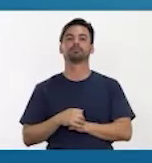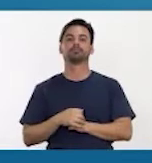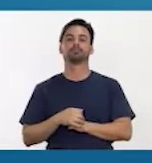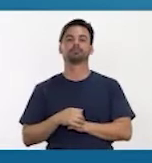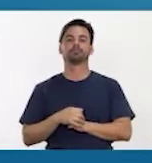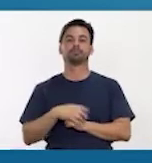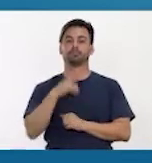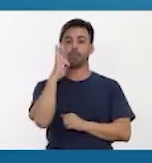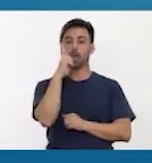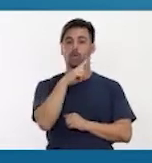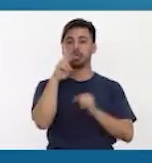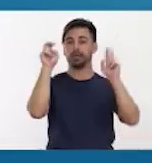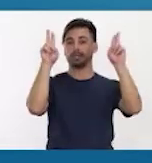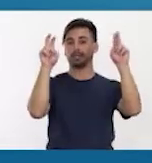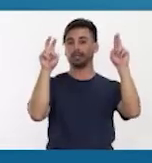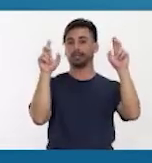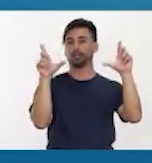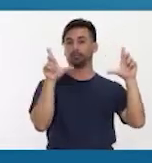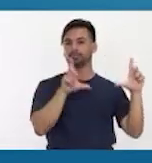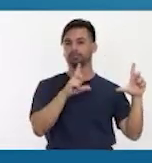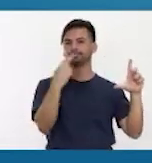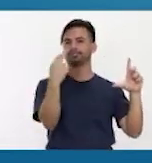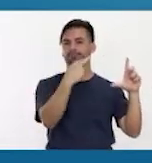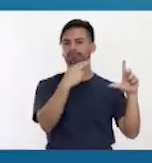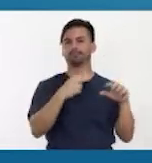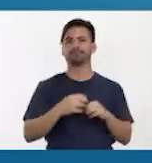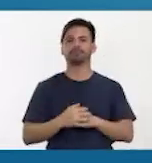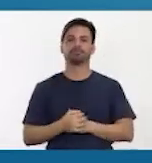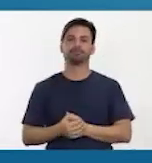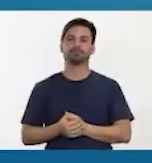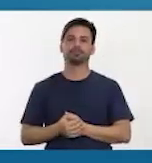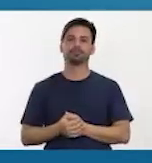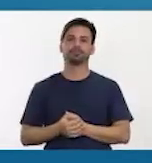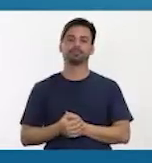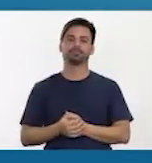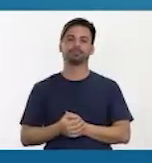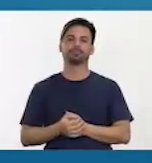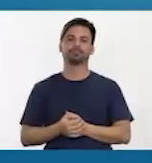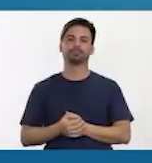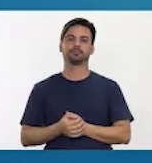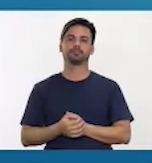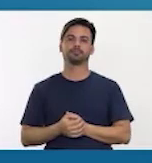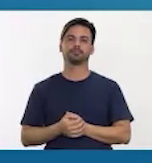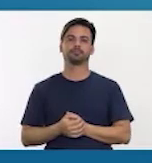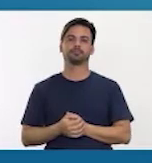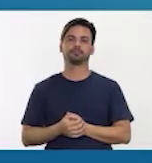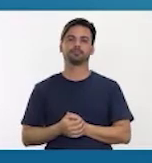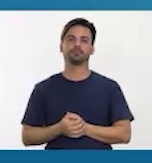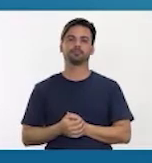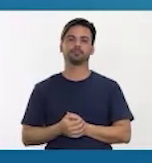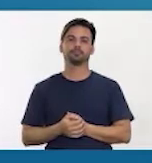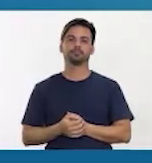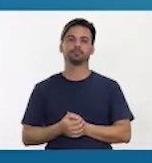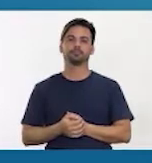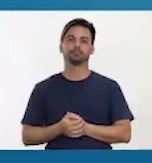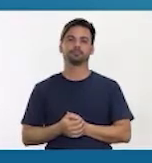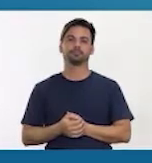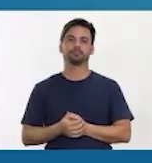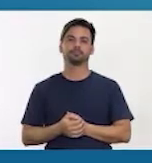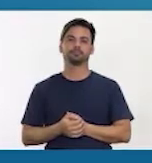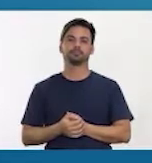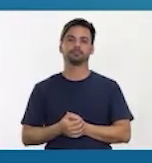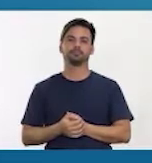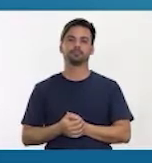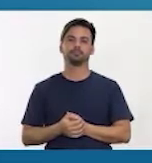preuniversitario y son las crónicas sobre la primera conferencia internacional americana y la conferencia monetaria de